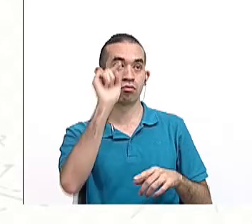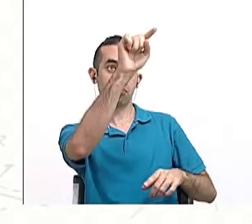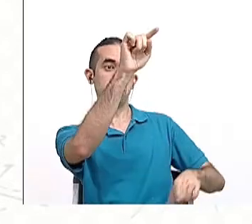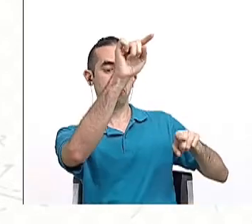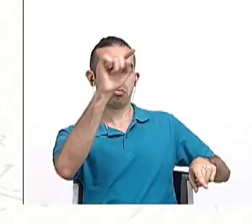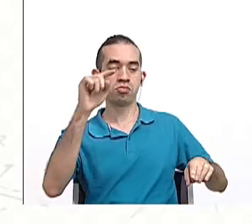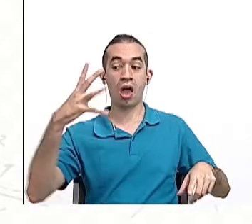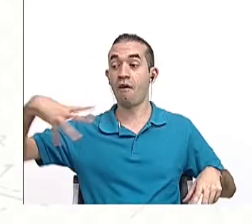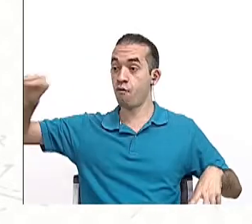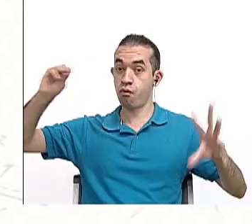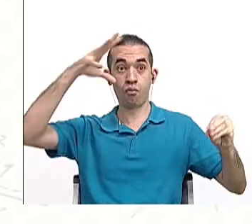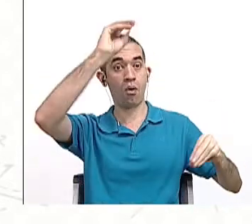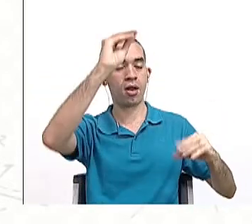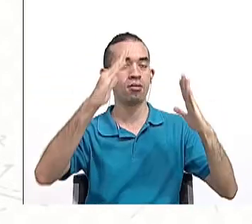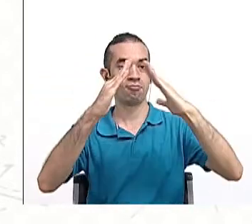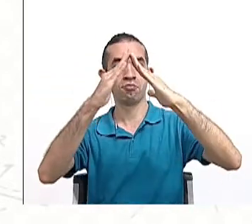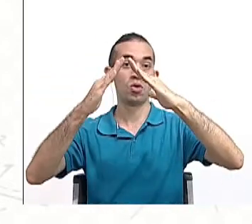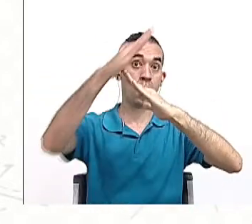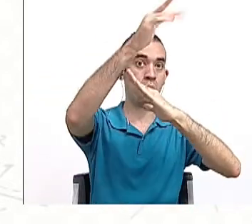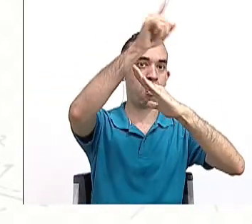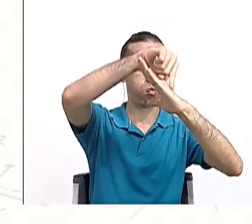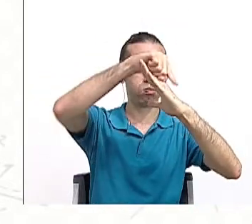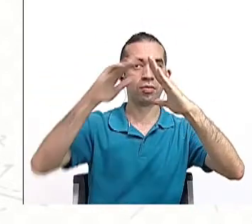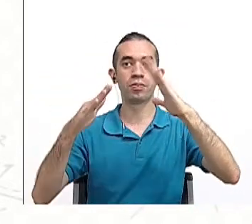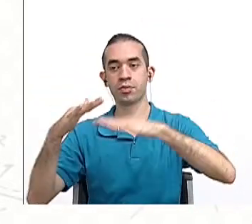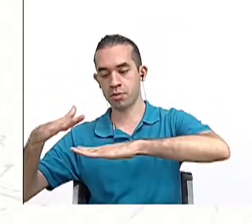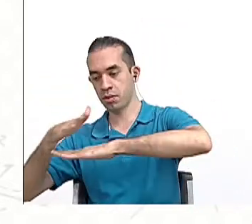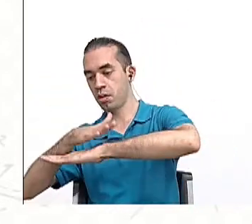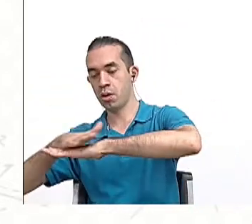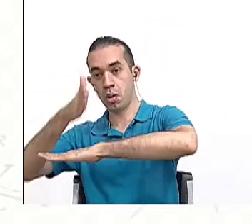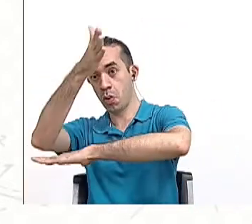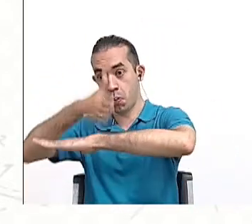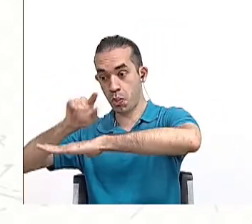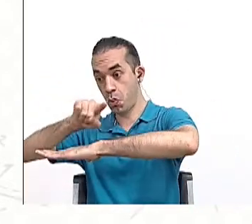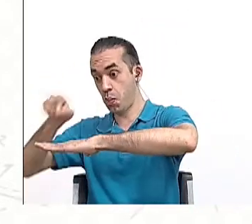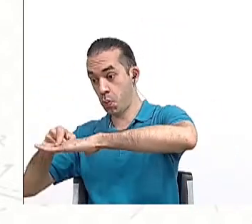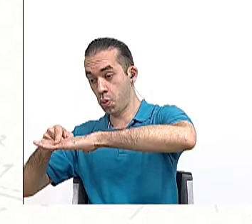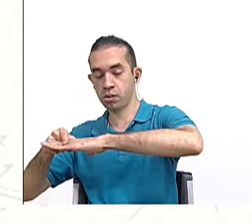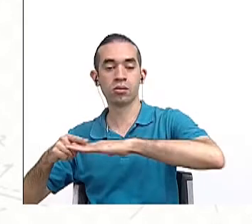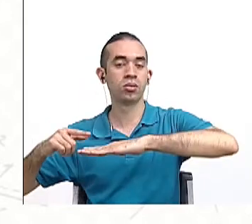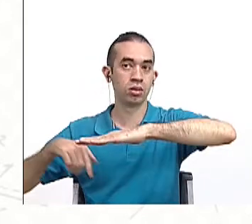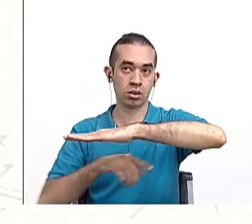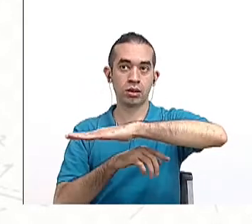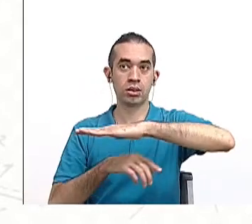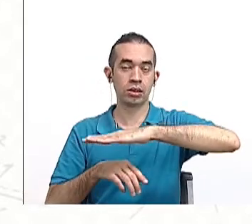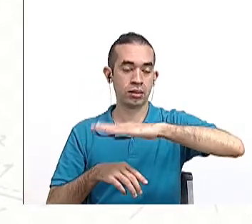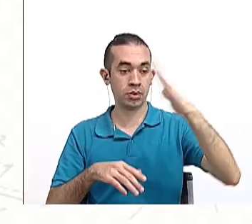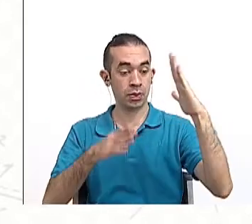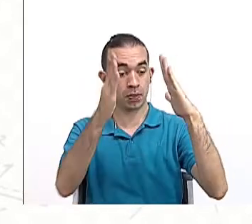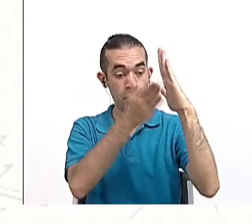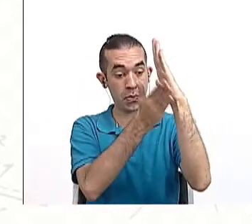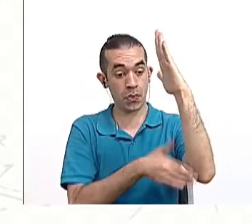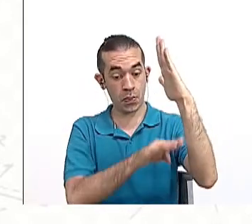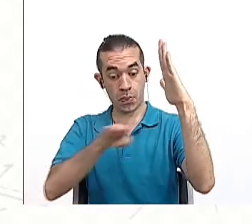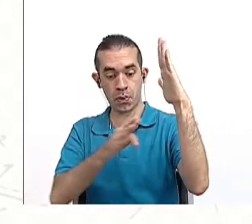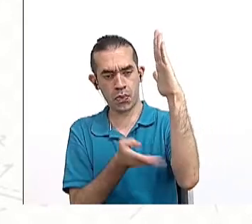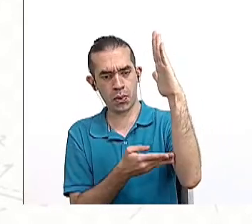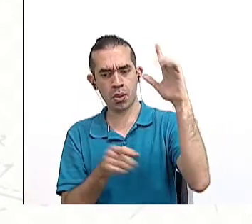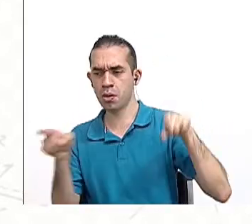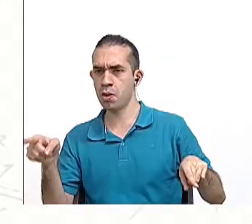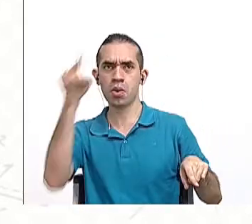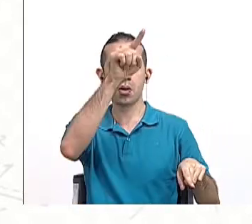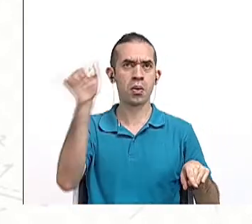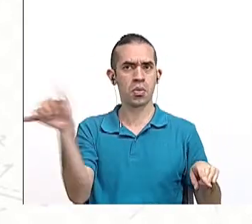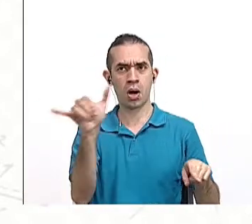ángulos externos nos dio igual acabamos de aprender a algo entonces siempre los ángulos externos de un